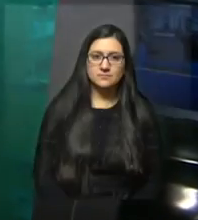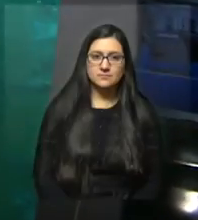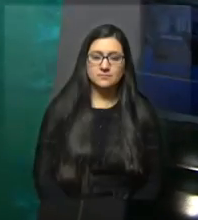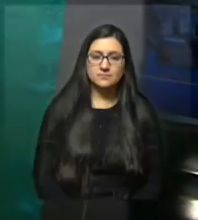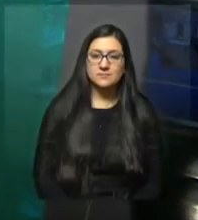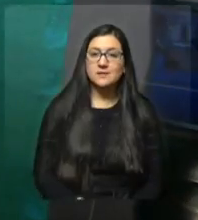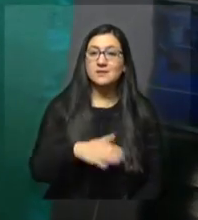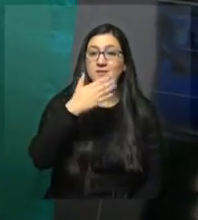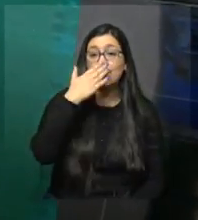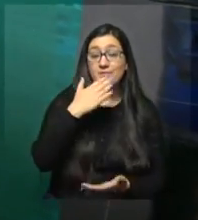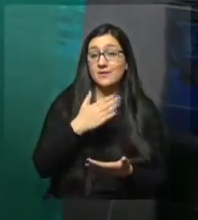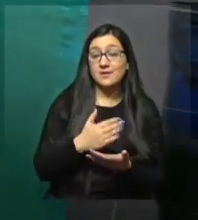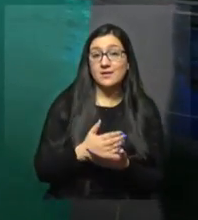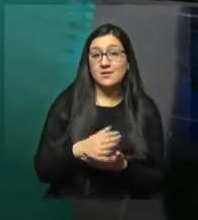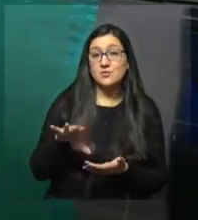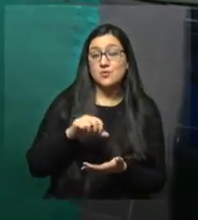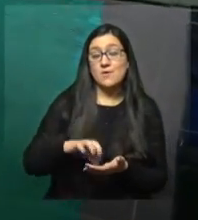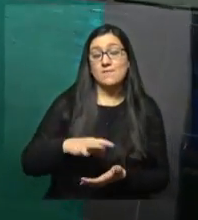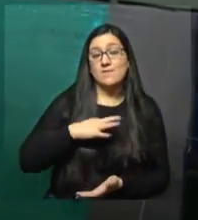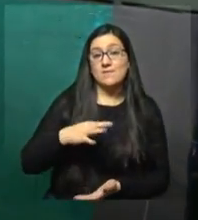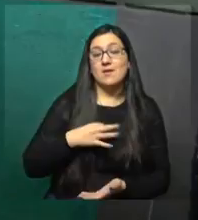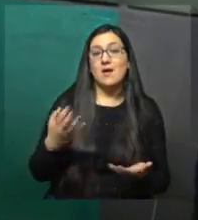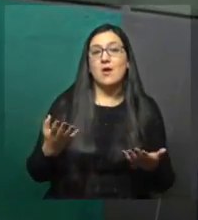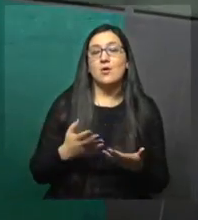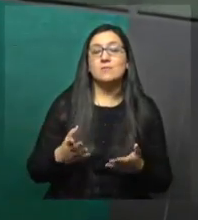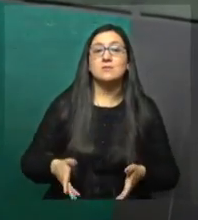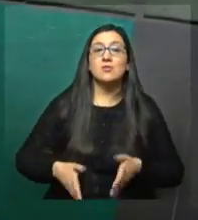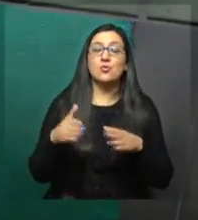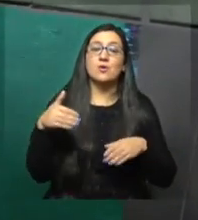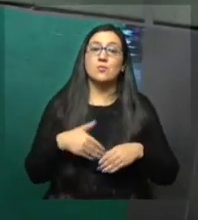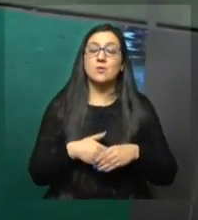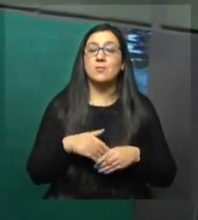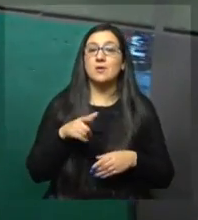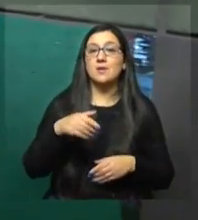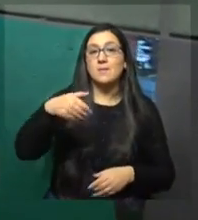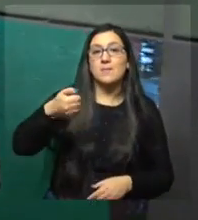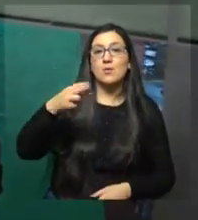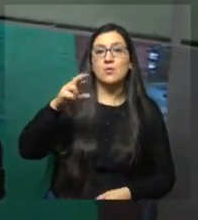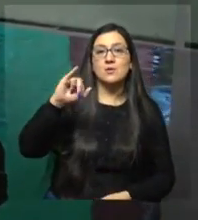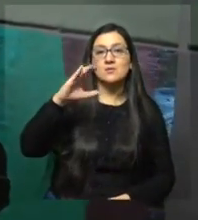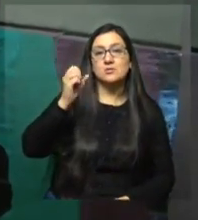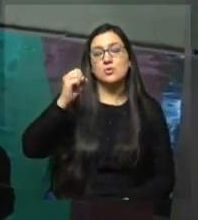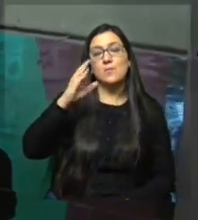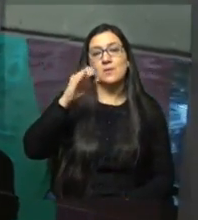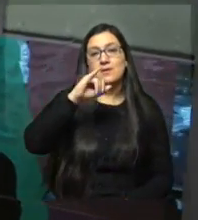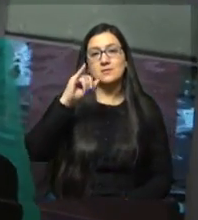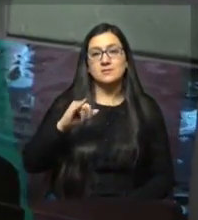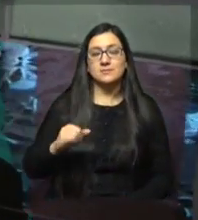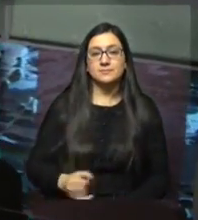Tramo final de Ciudad Viva de hoy, nos vamos ya hasta la torre ejecutiva porque allí está Mauricio Pérez.